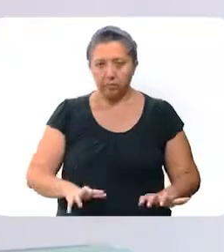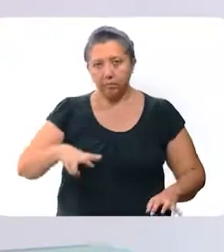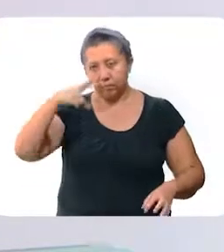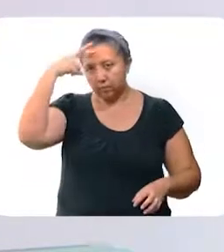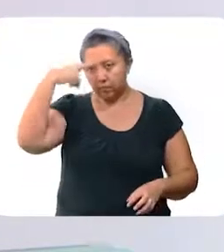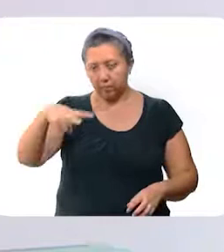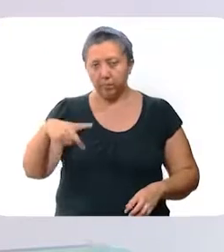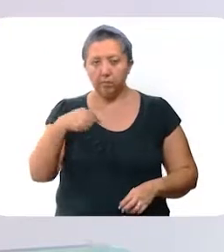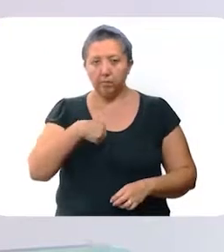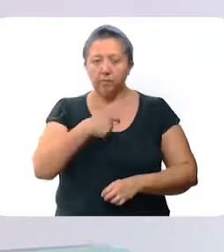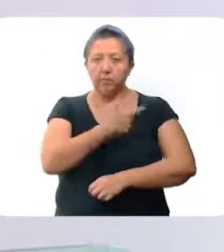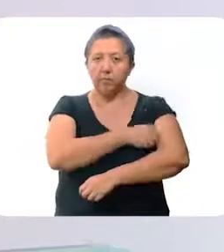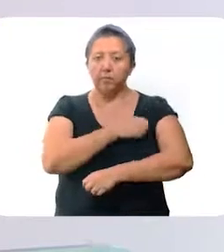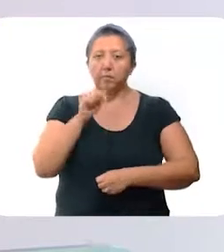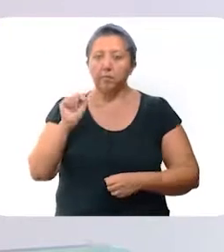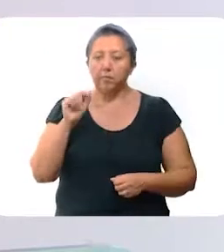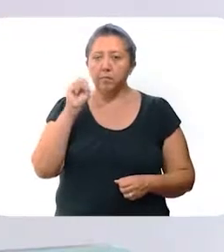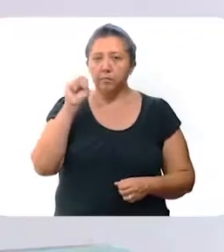federal